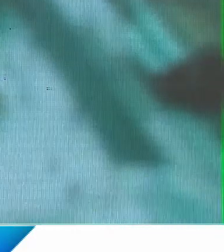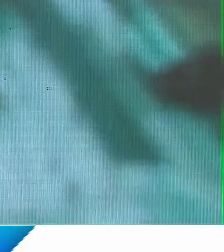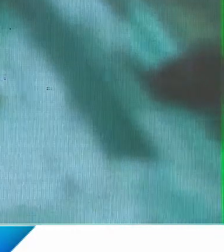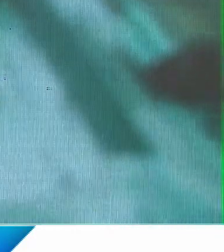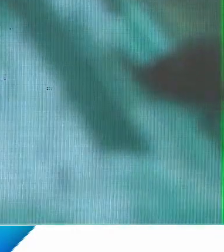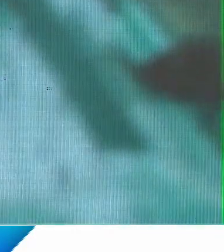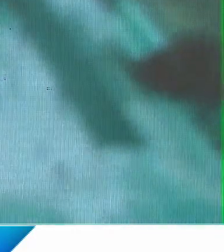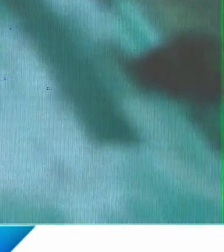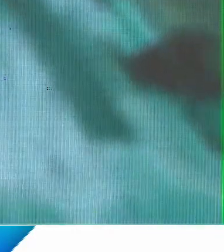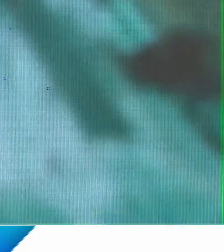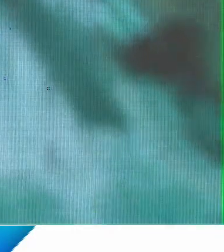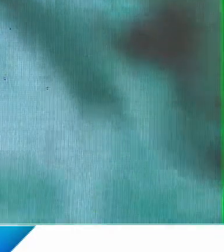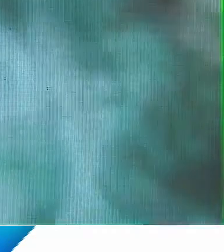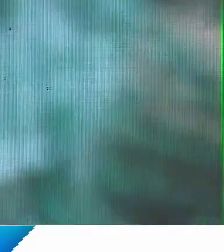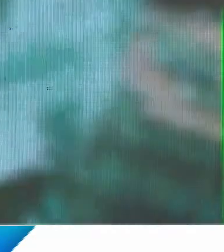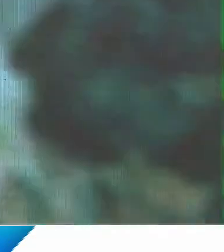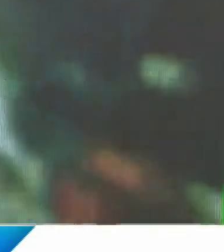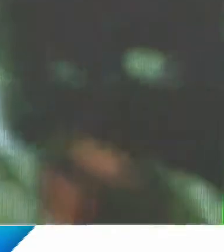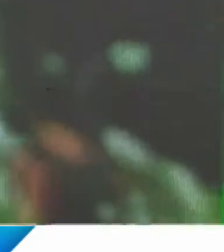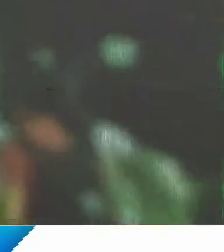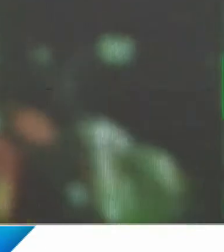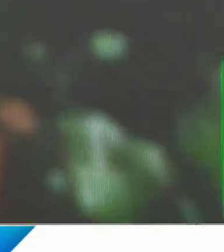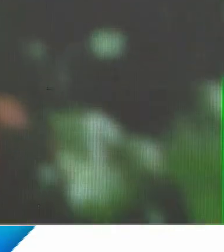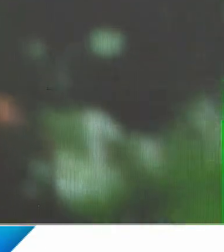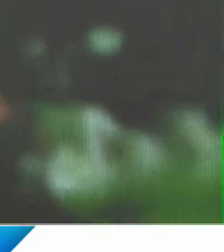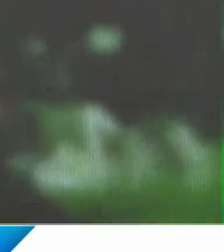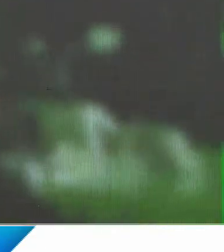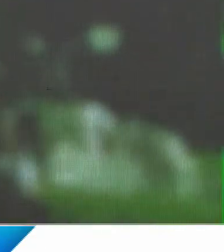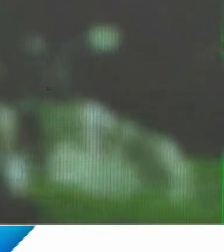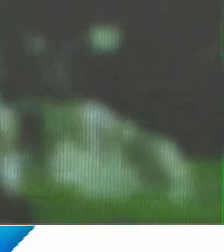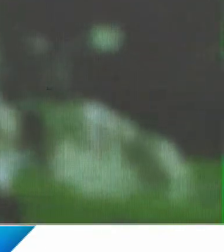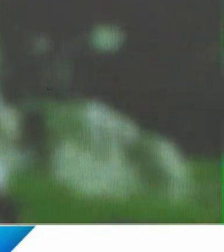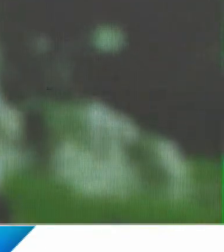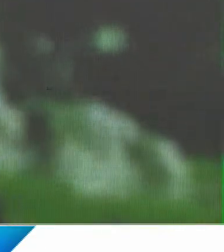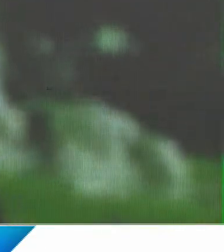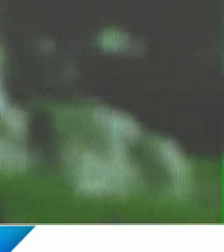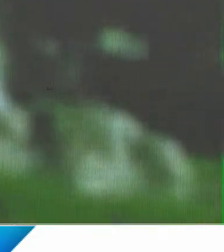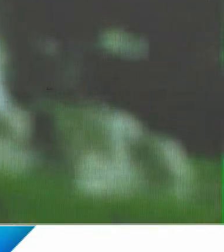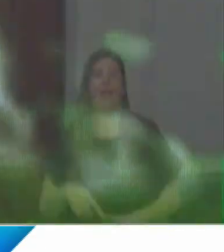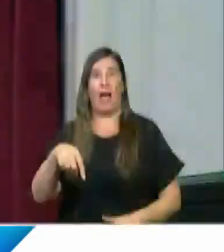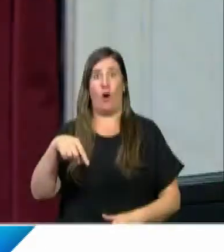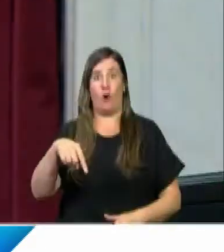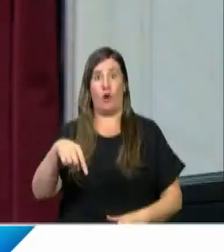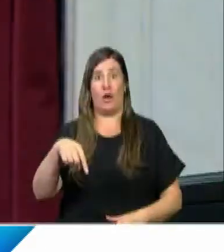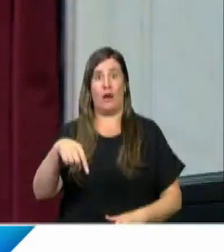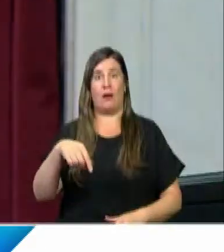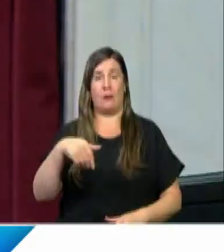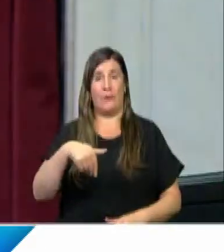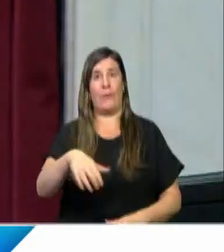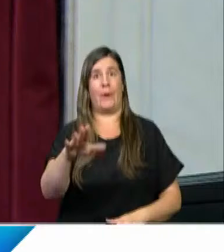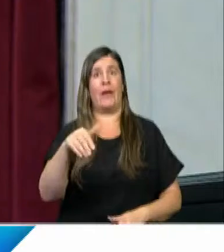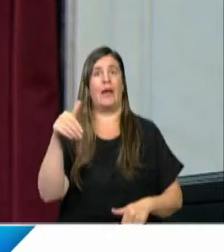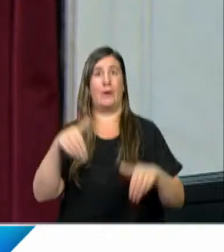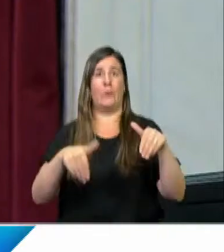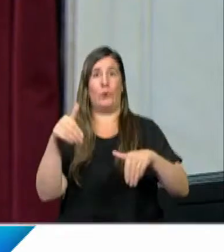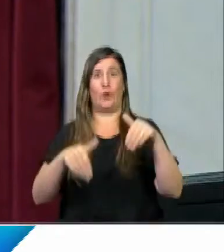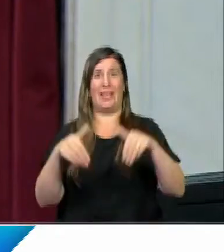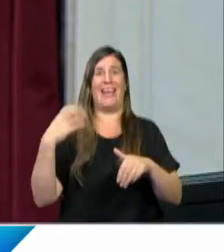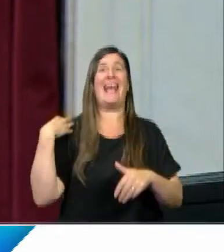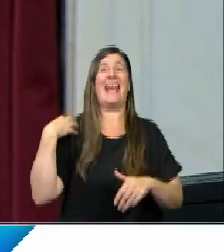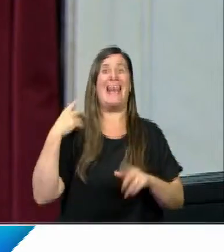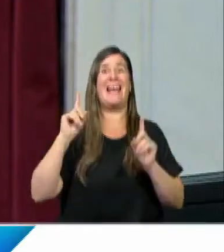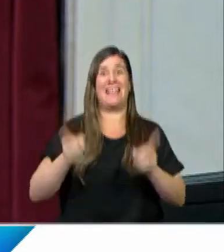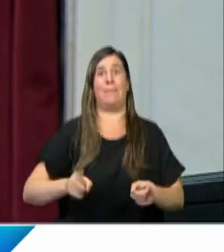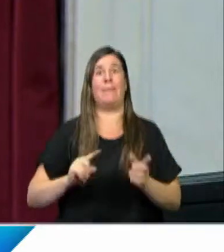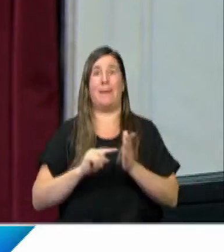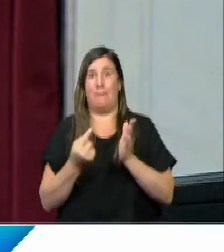de la noche, en donde de esta manera se aprobaba el proyecto Ficha Limpia. A continuación, se va a votar en general y en particular